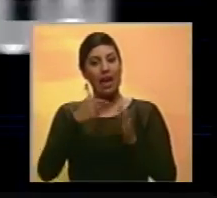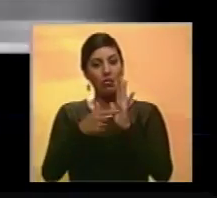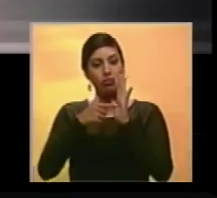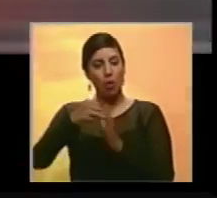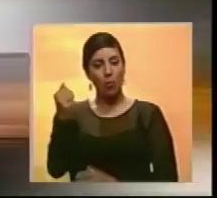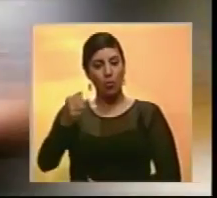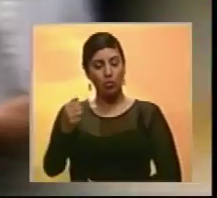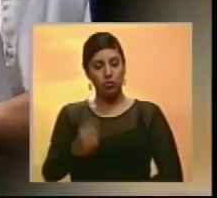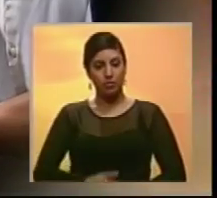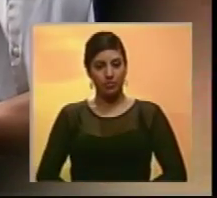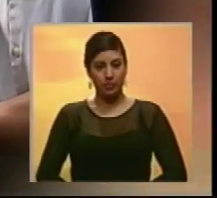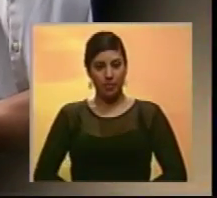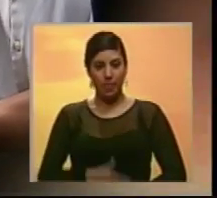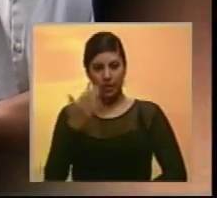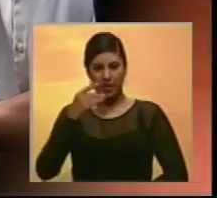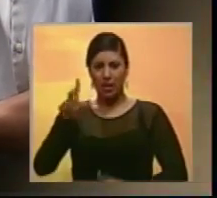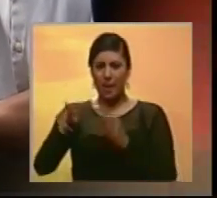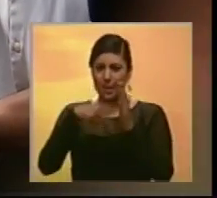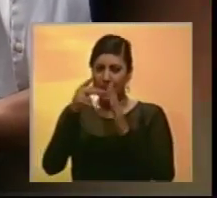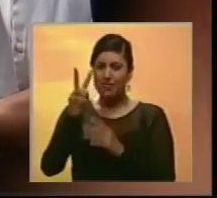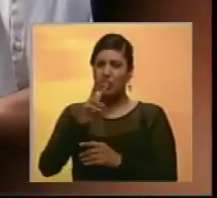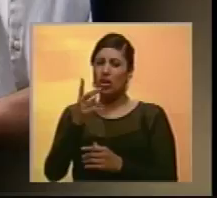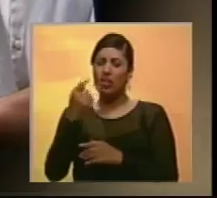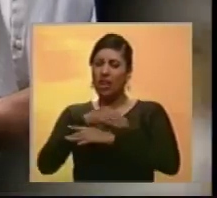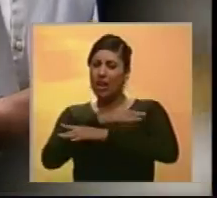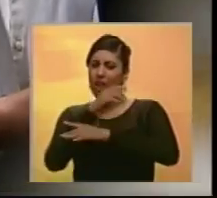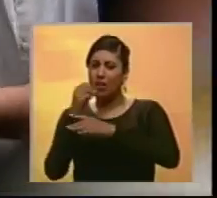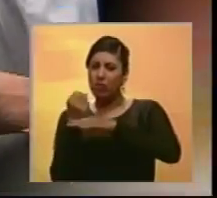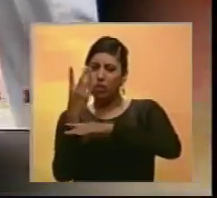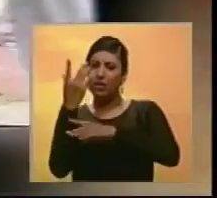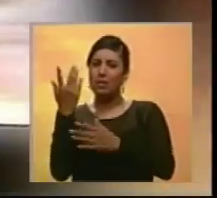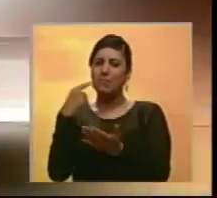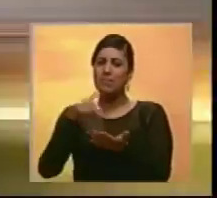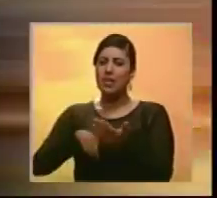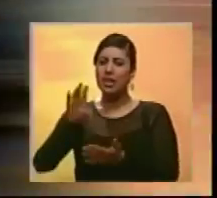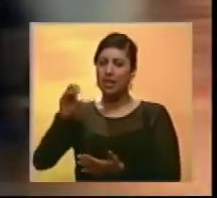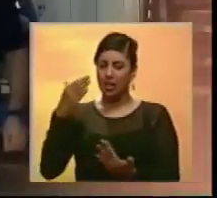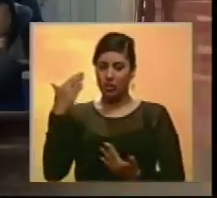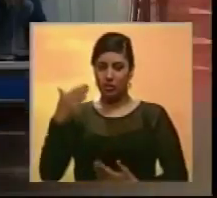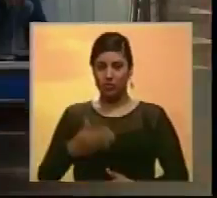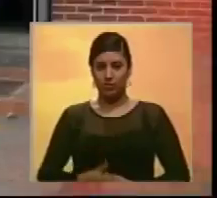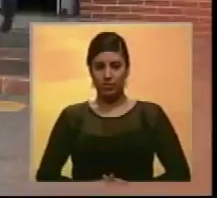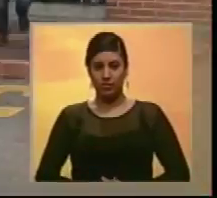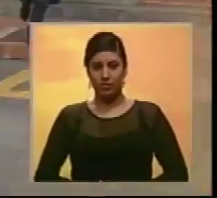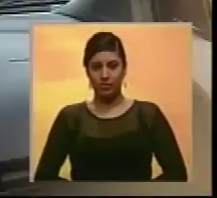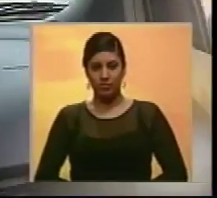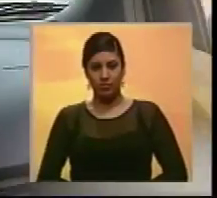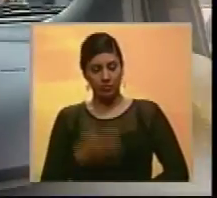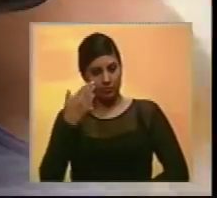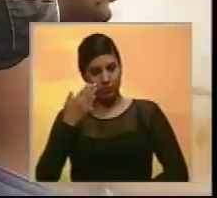policial. ¿Qué falta los Venezuela? De la fuente. A 1500 ahí.